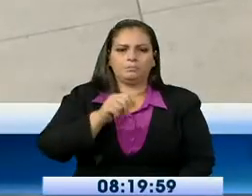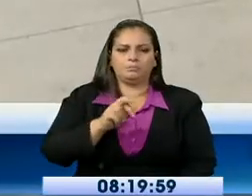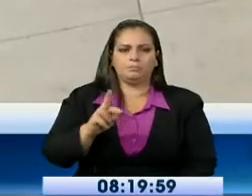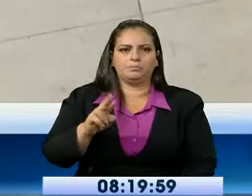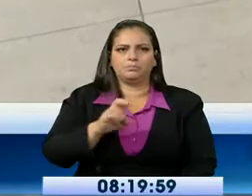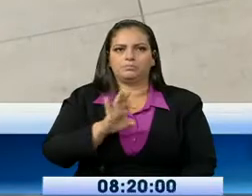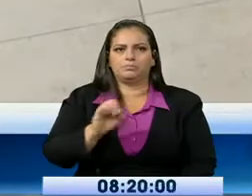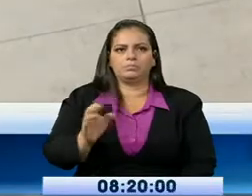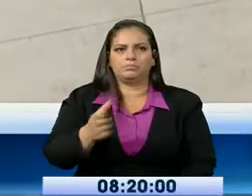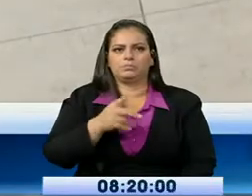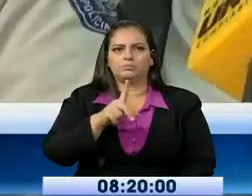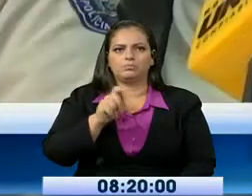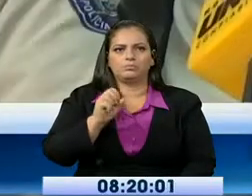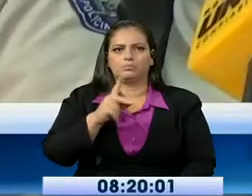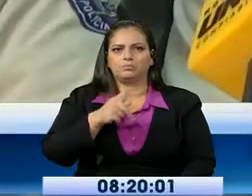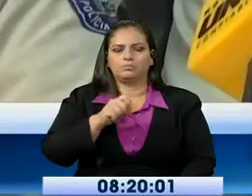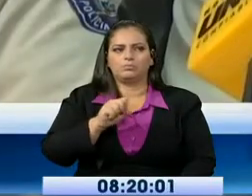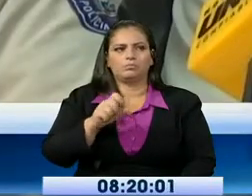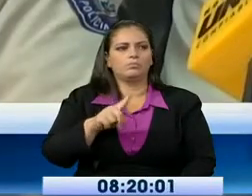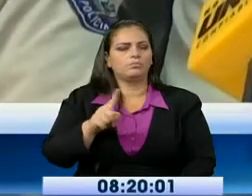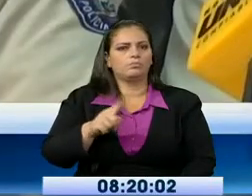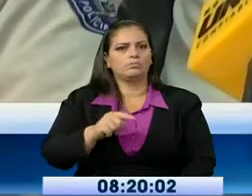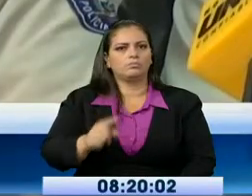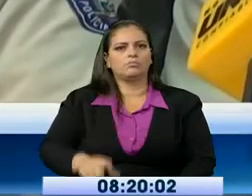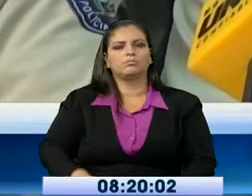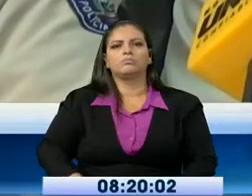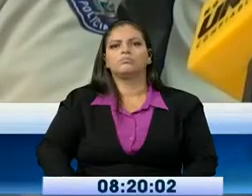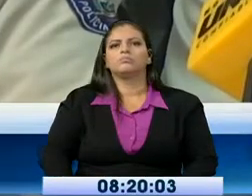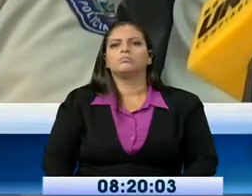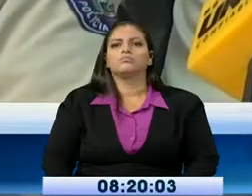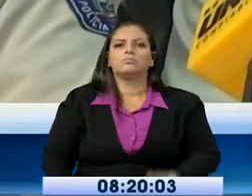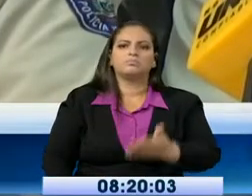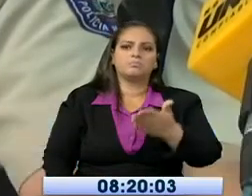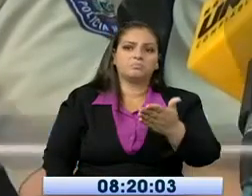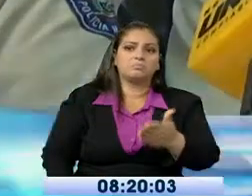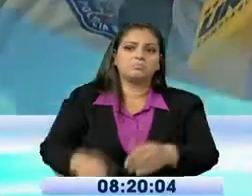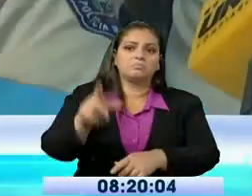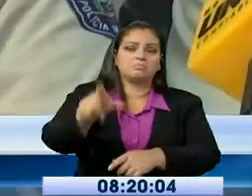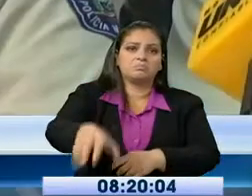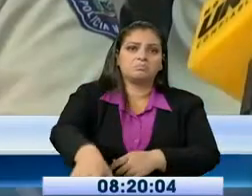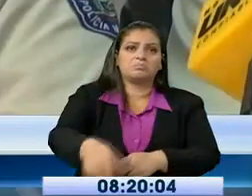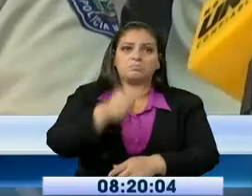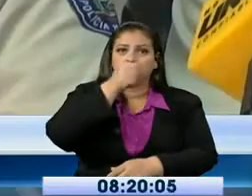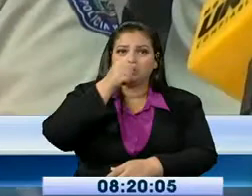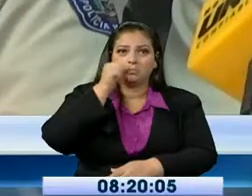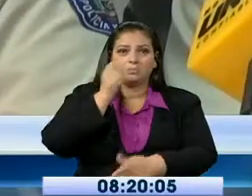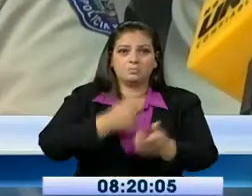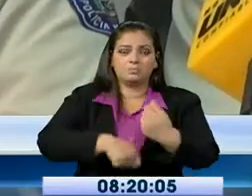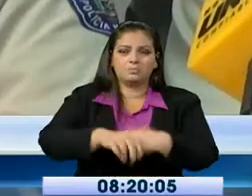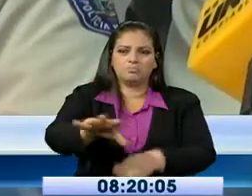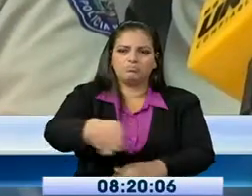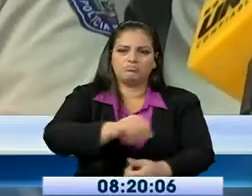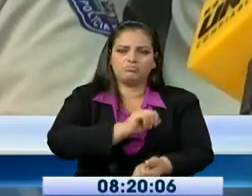de clorhidrato de cocaína. Con esto se ha podido disminuir el consumo de unas